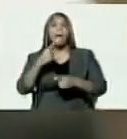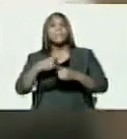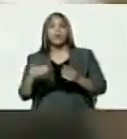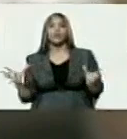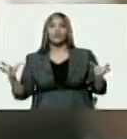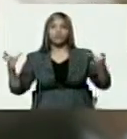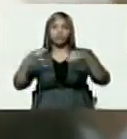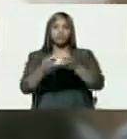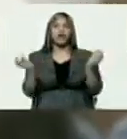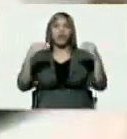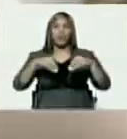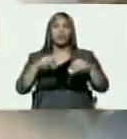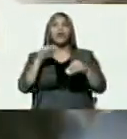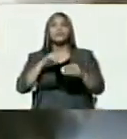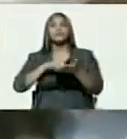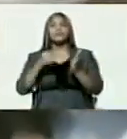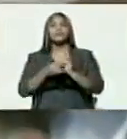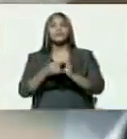del país,